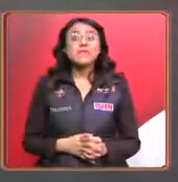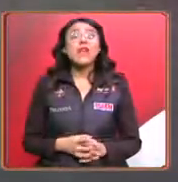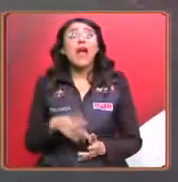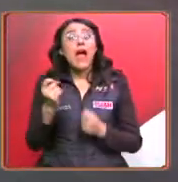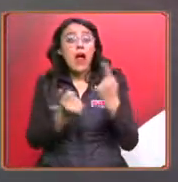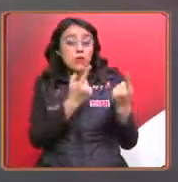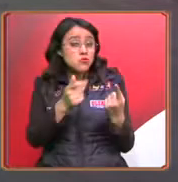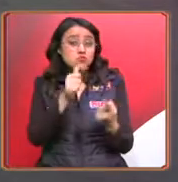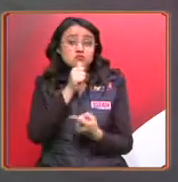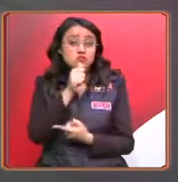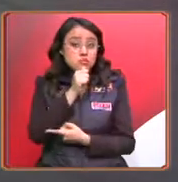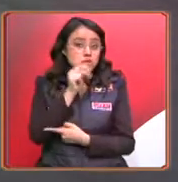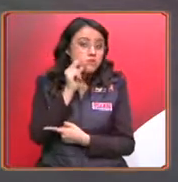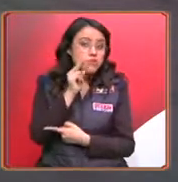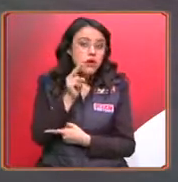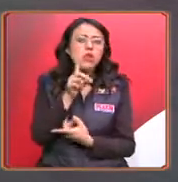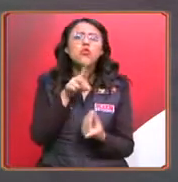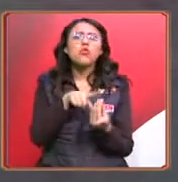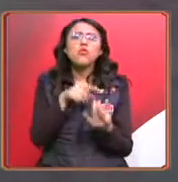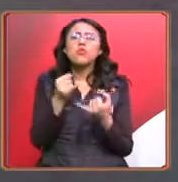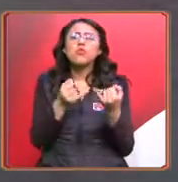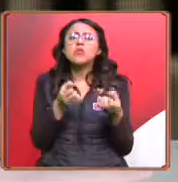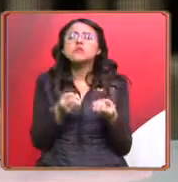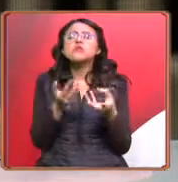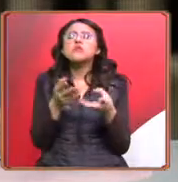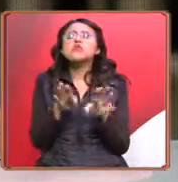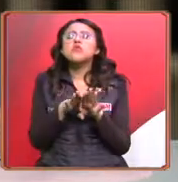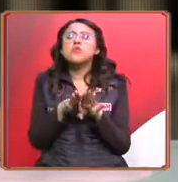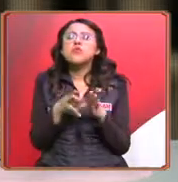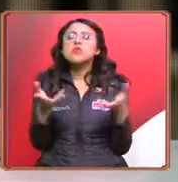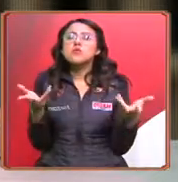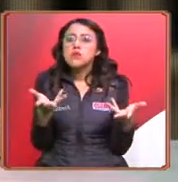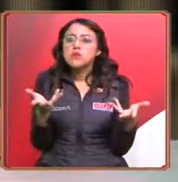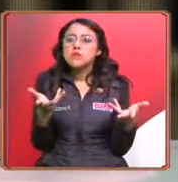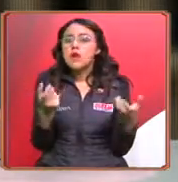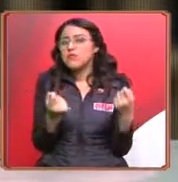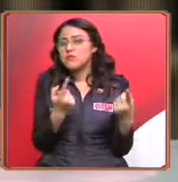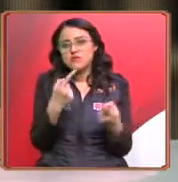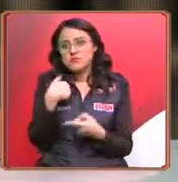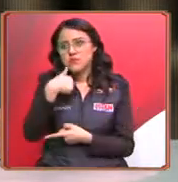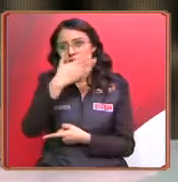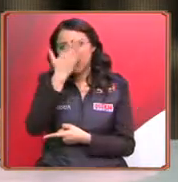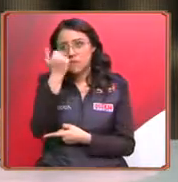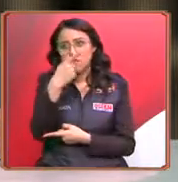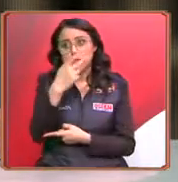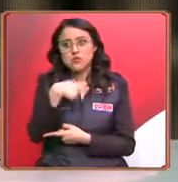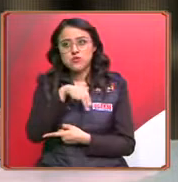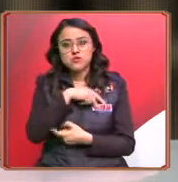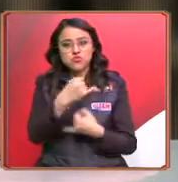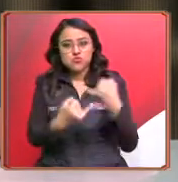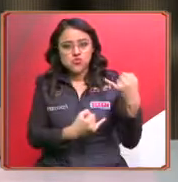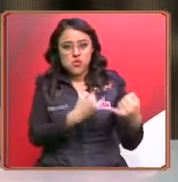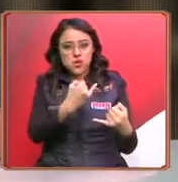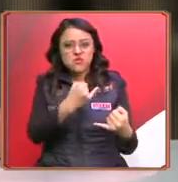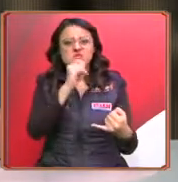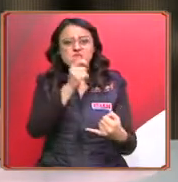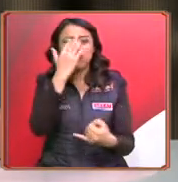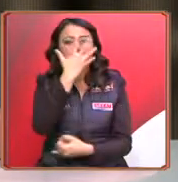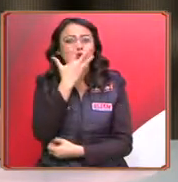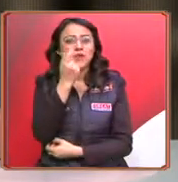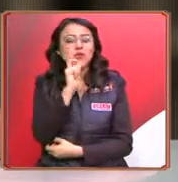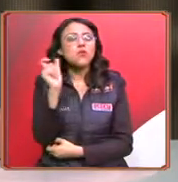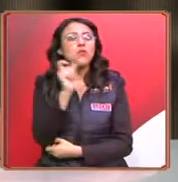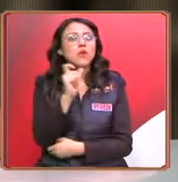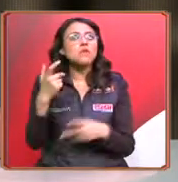Hay quienes aún no han visto dónde entregamos los juguetes, cómo los entregamos. Y mire, parte de hacer juguetón, la parte más linda